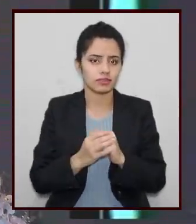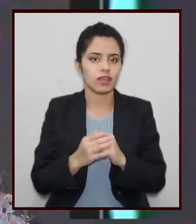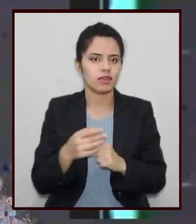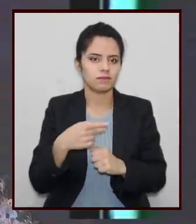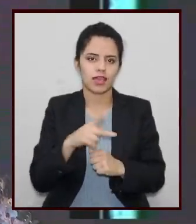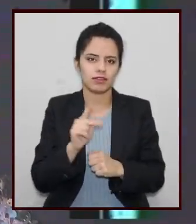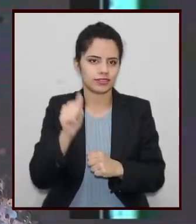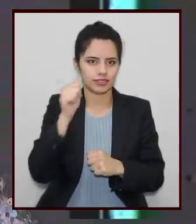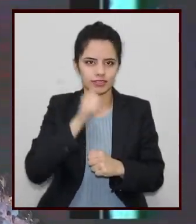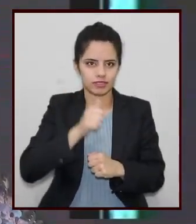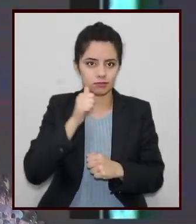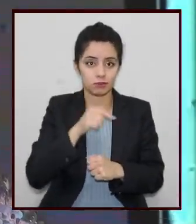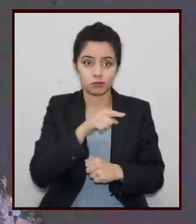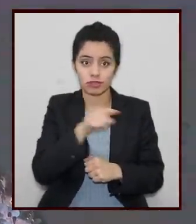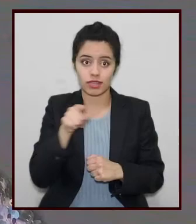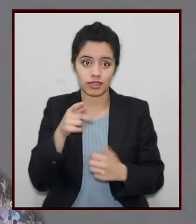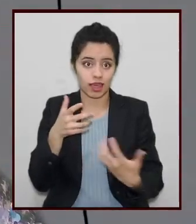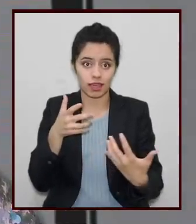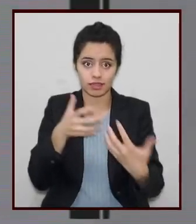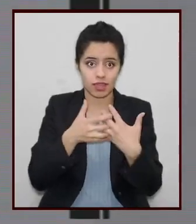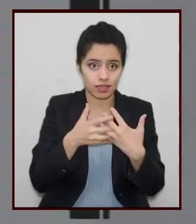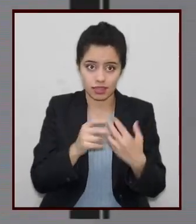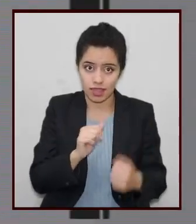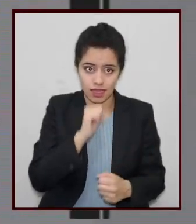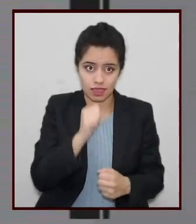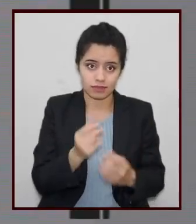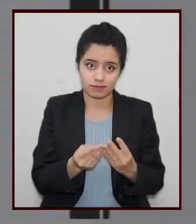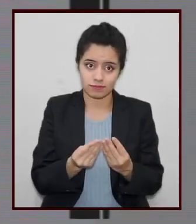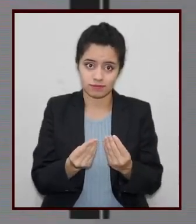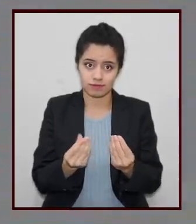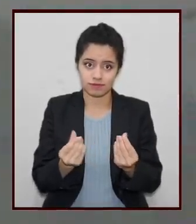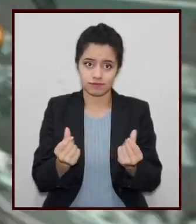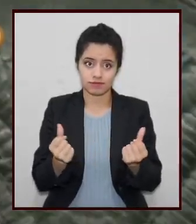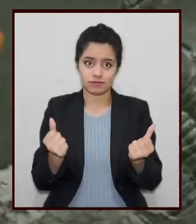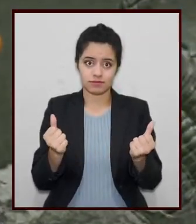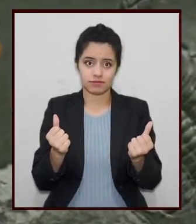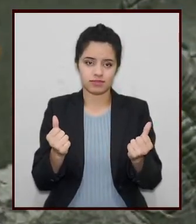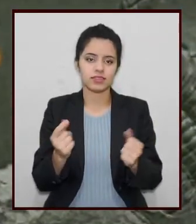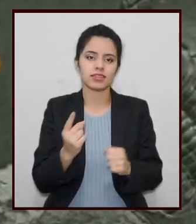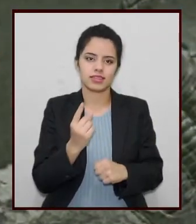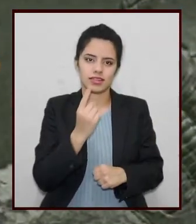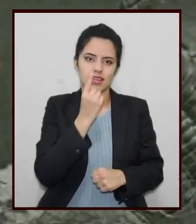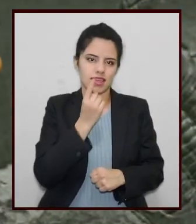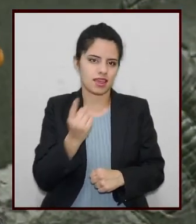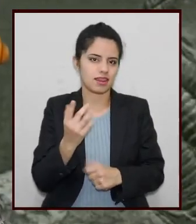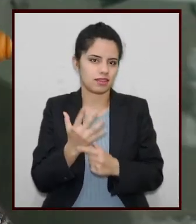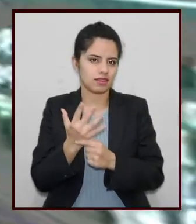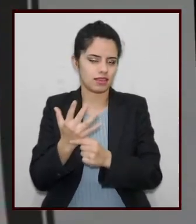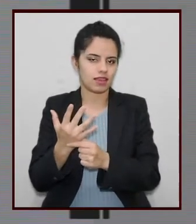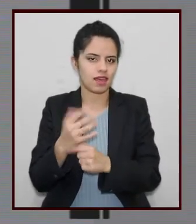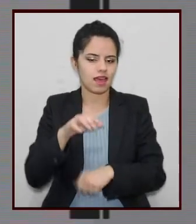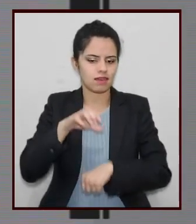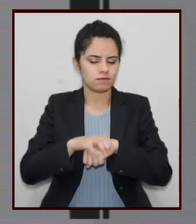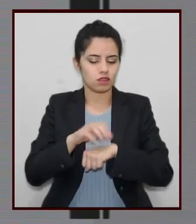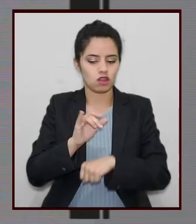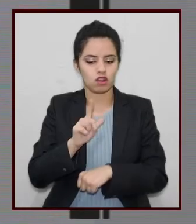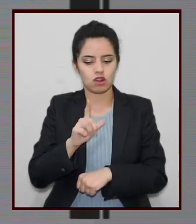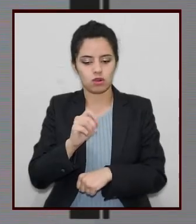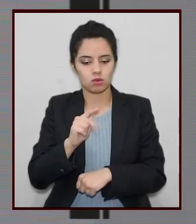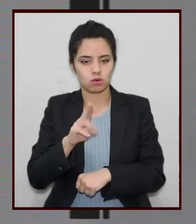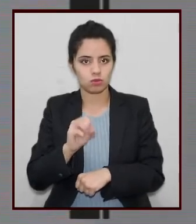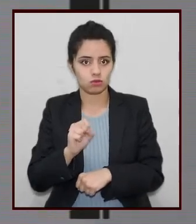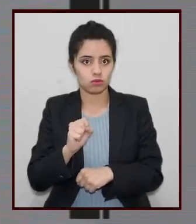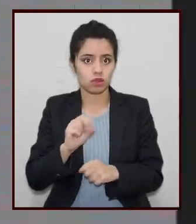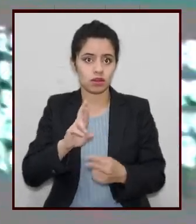Pero como pasa siempre, si no te adaptas, te extingues. Dijera mi buen amigo Darwin, Lotus no